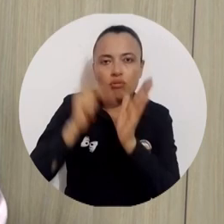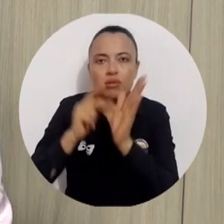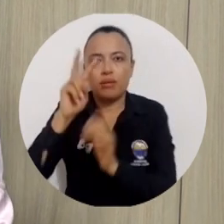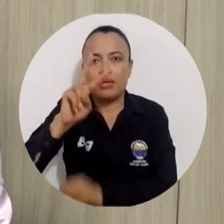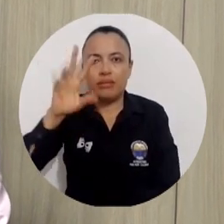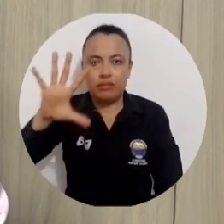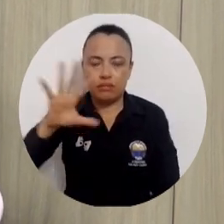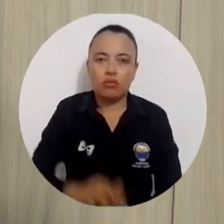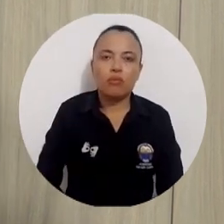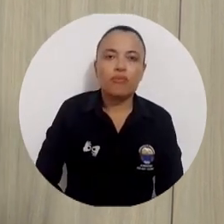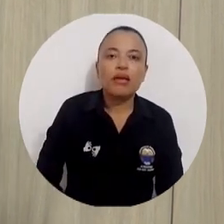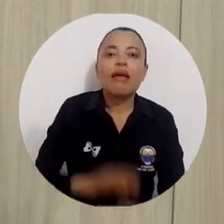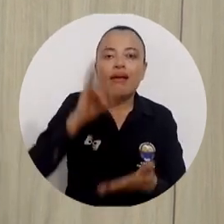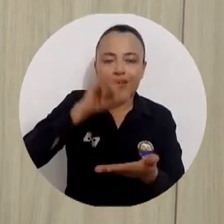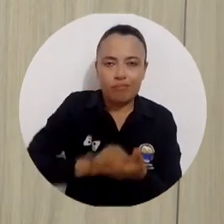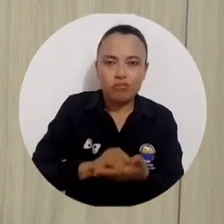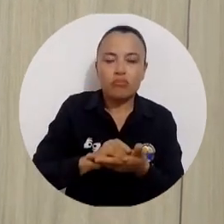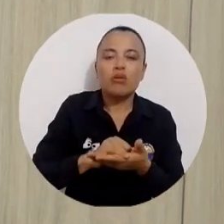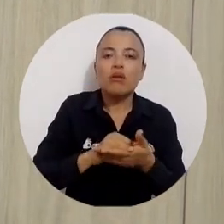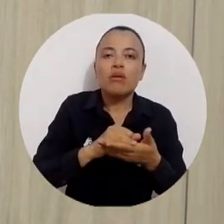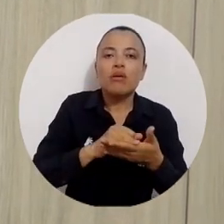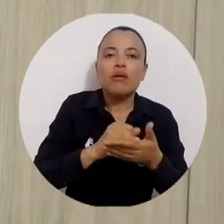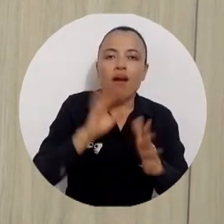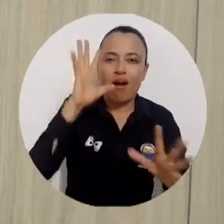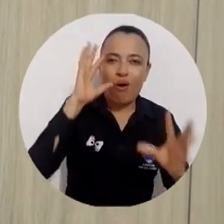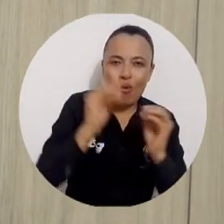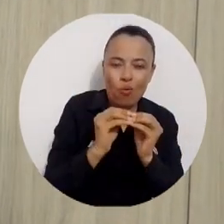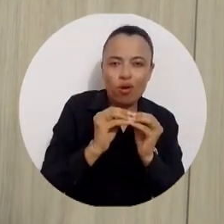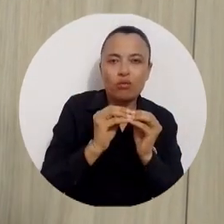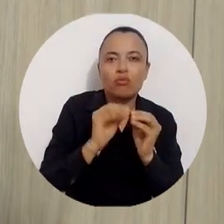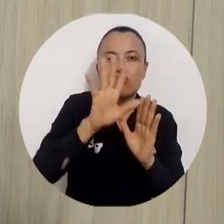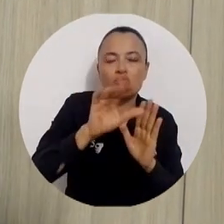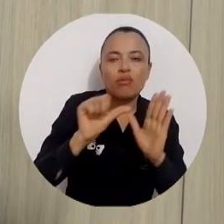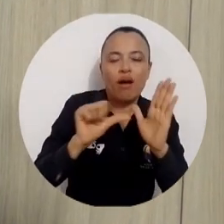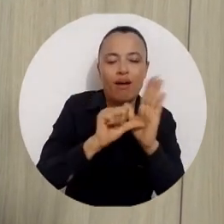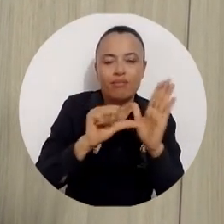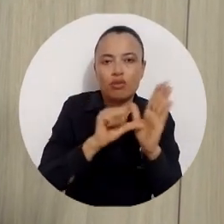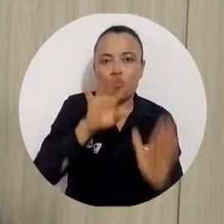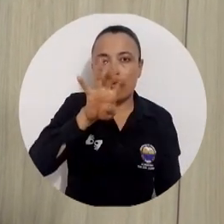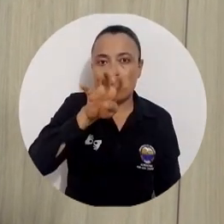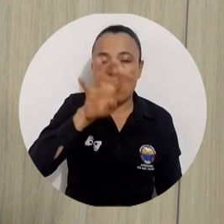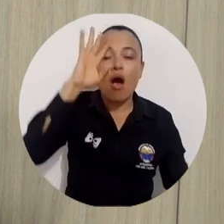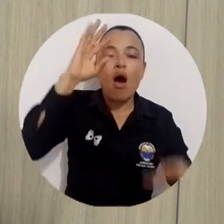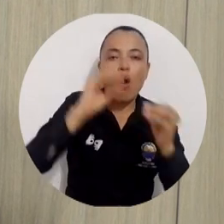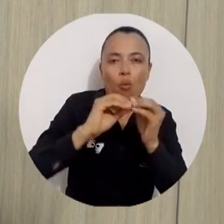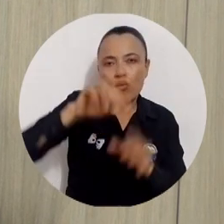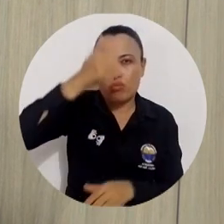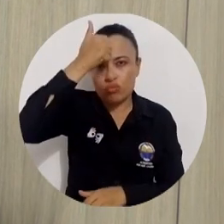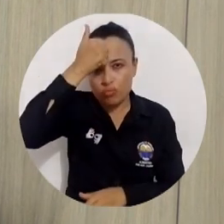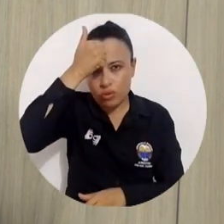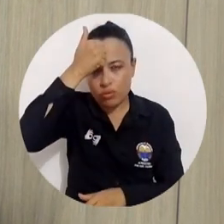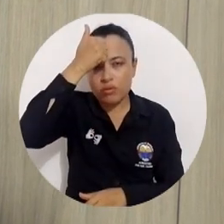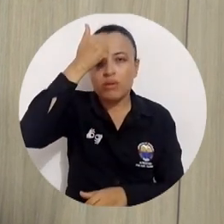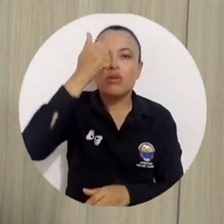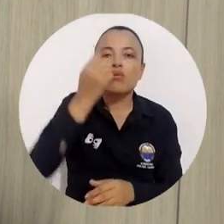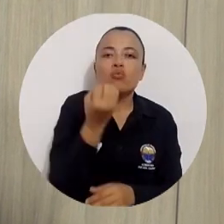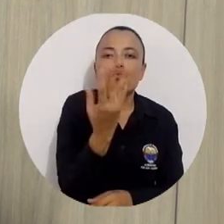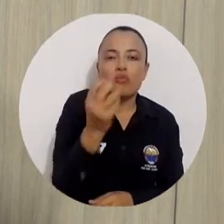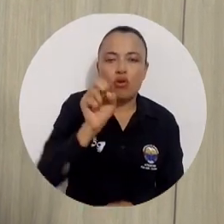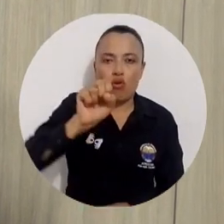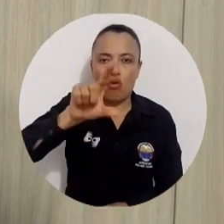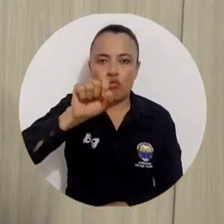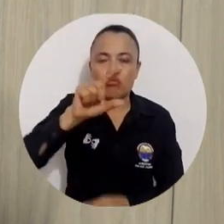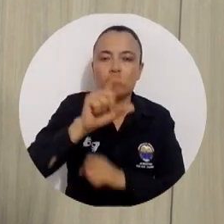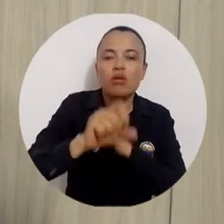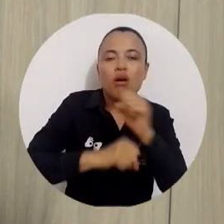2023-2025. Asimismo, de acuerdo a lo establecido en el artículo 9 del Acuerdo Superior número 11